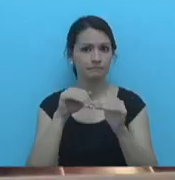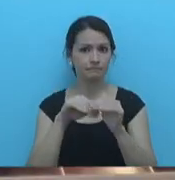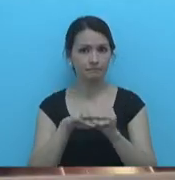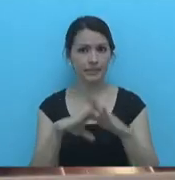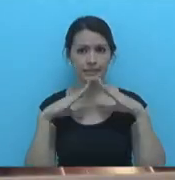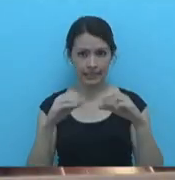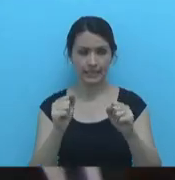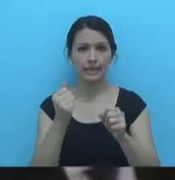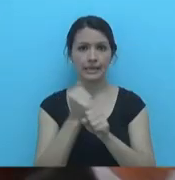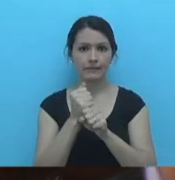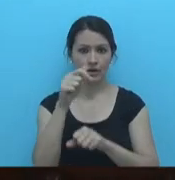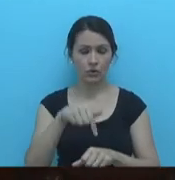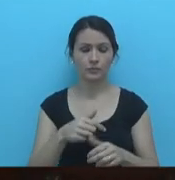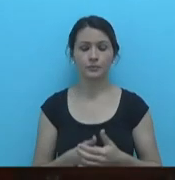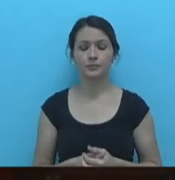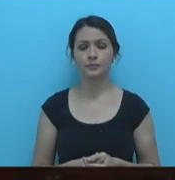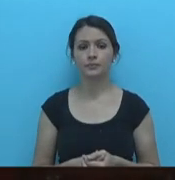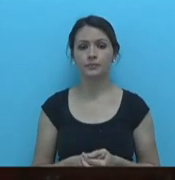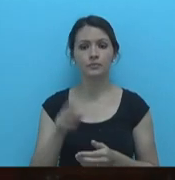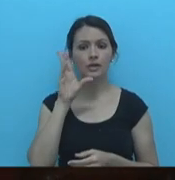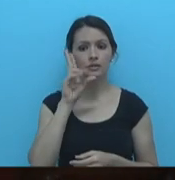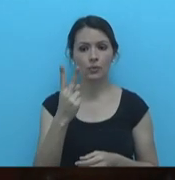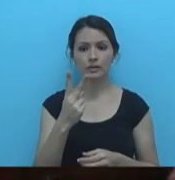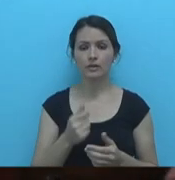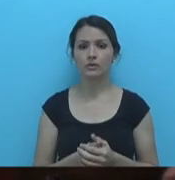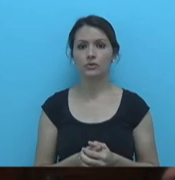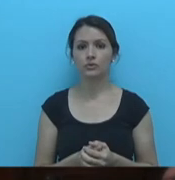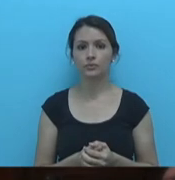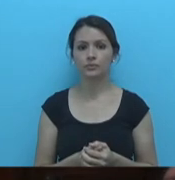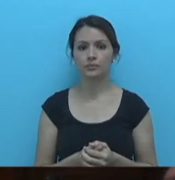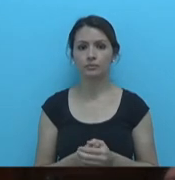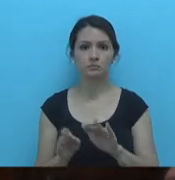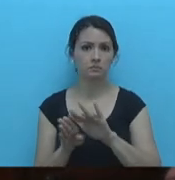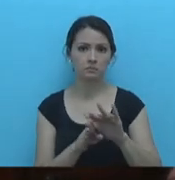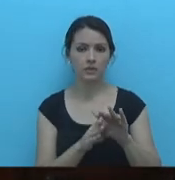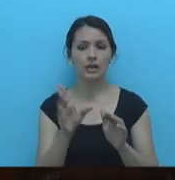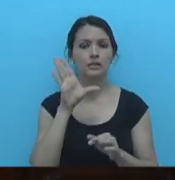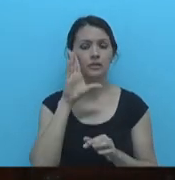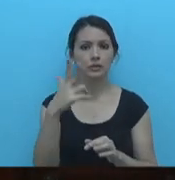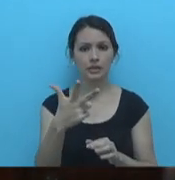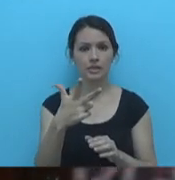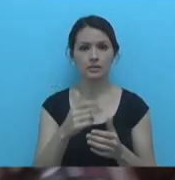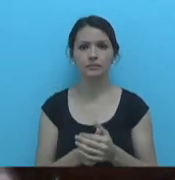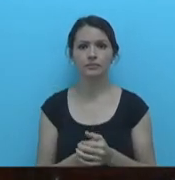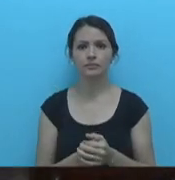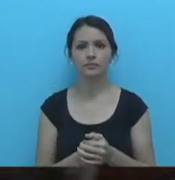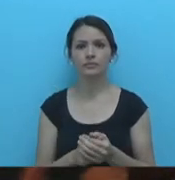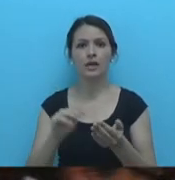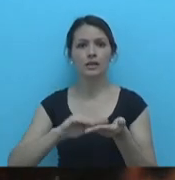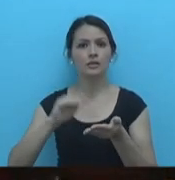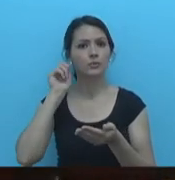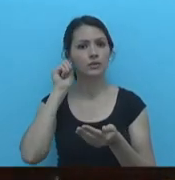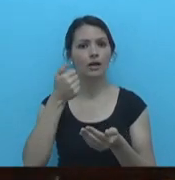hará. 52. A la comisión asignada. 53. Diputado Galassi, tiene uso de la